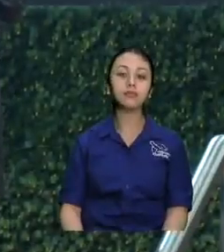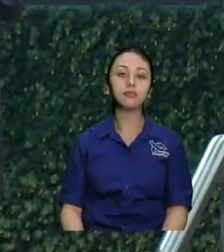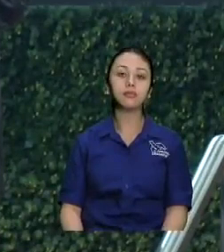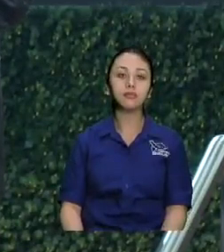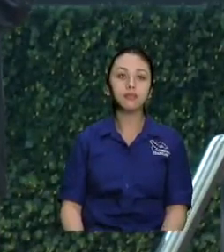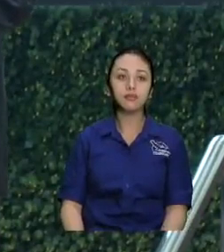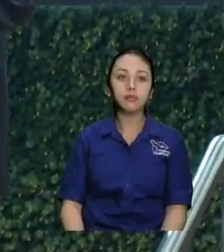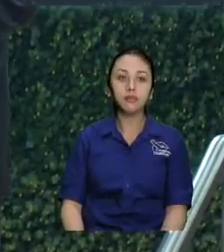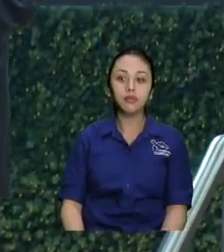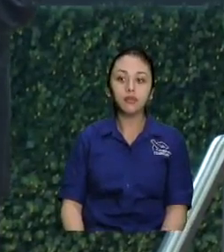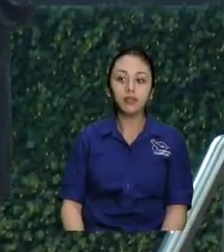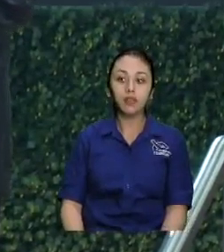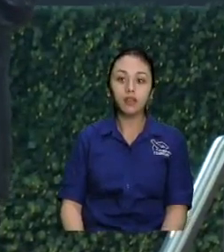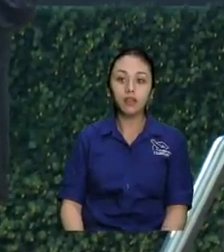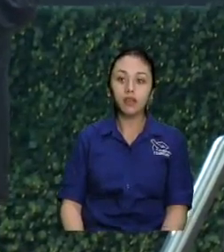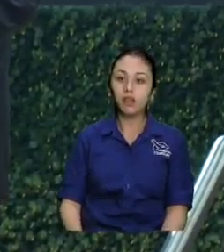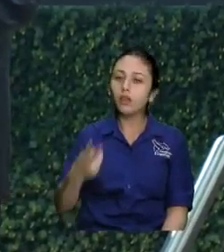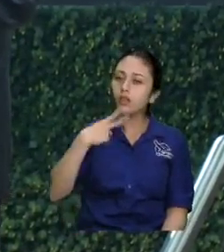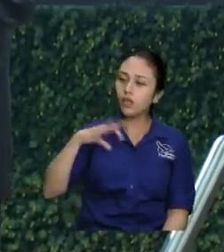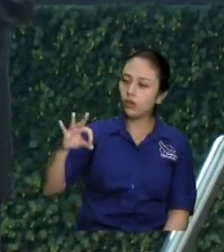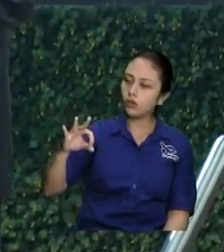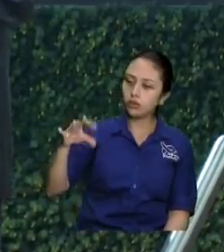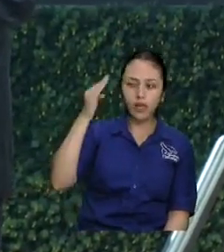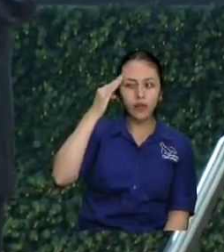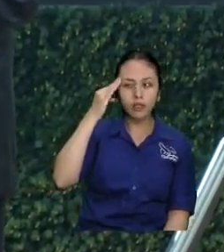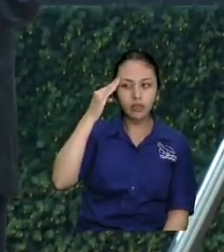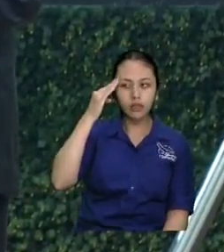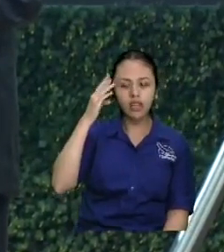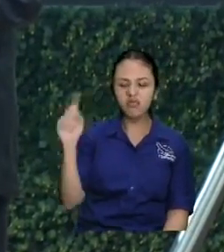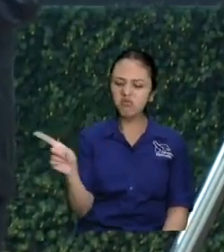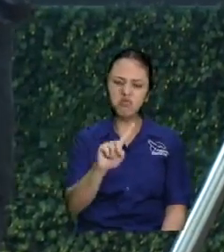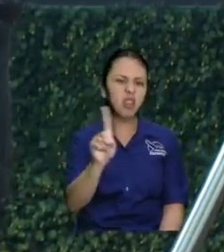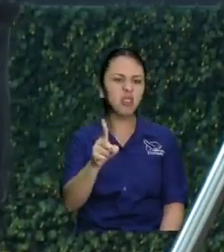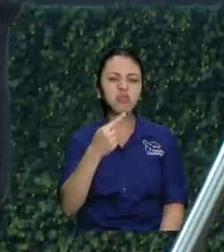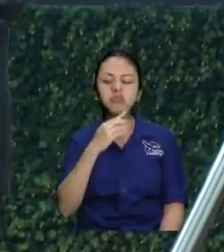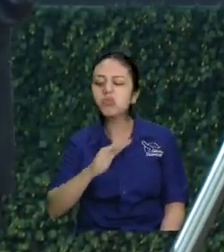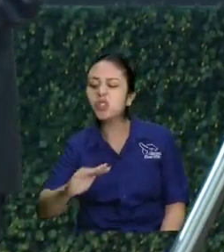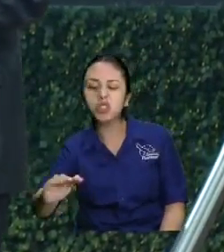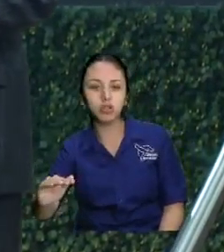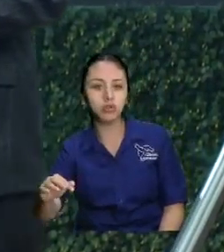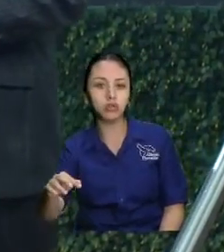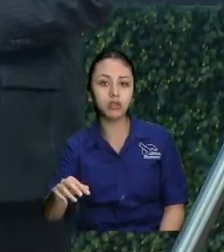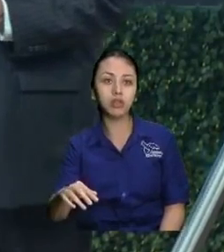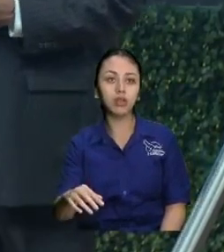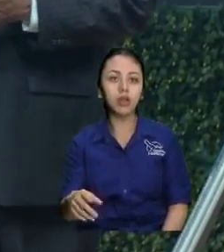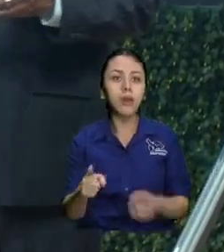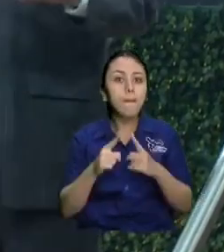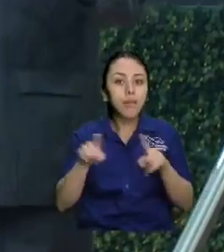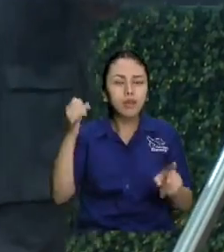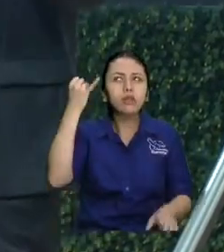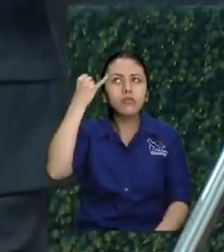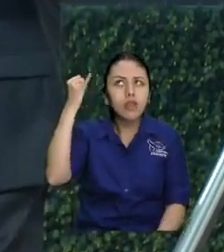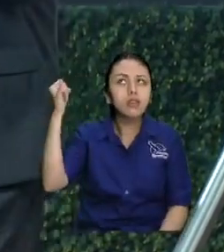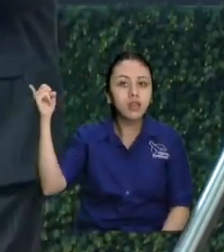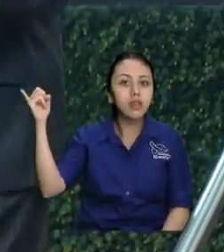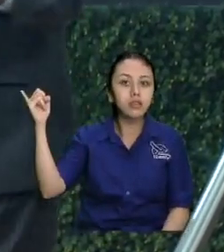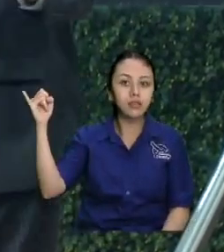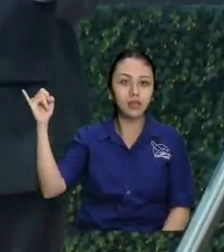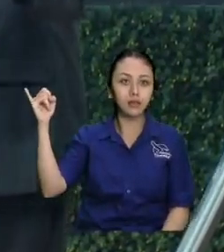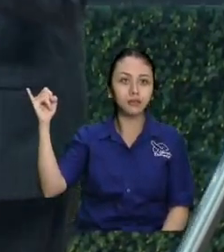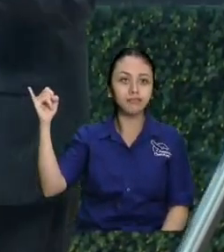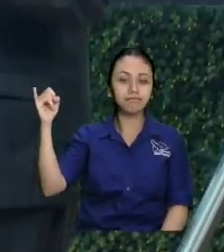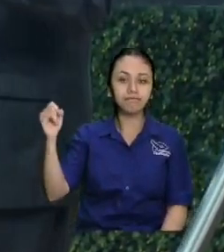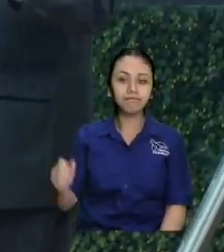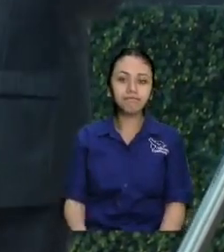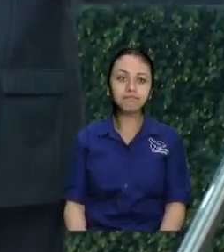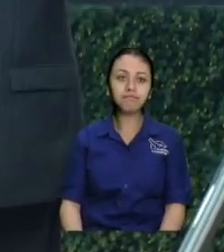Perdona. ¿Y tus hijos? No, están muy pequeños. Pero imagínese que bueno, yo no hubiera metido